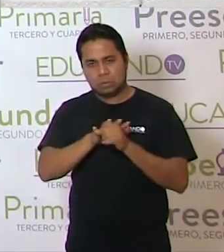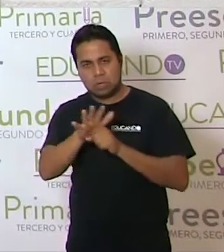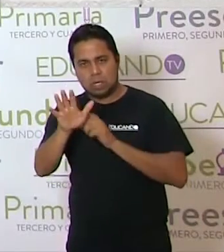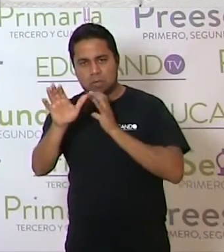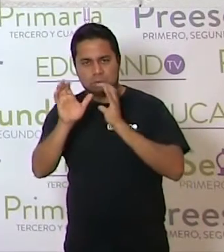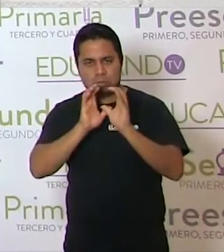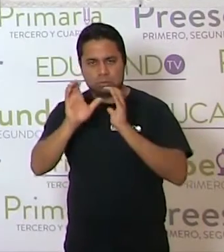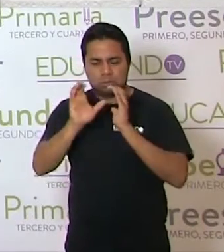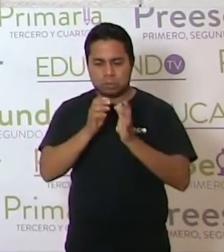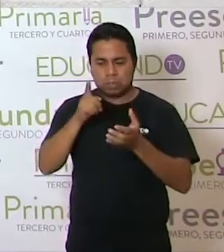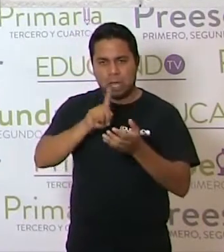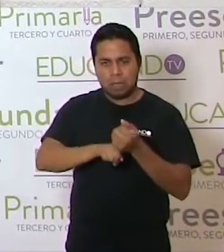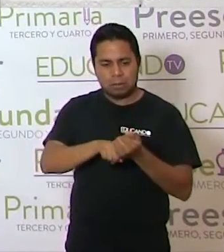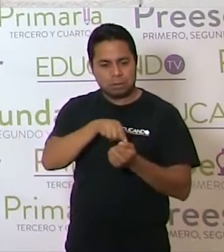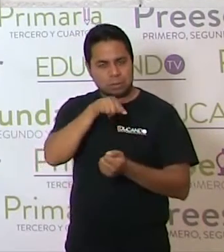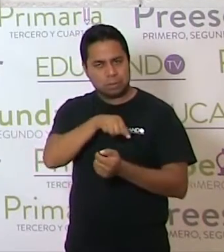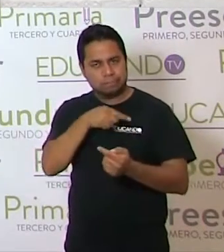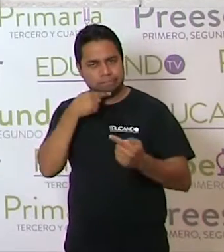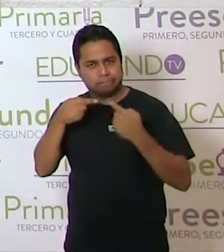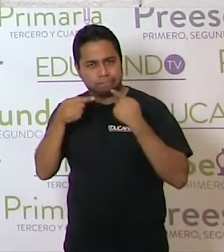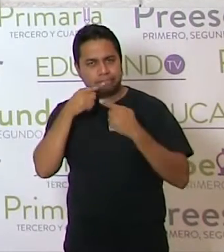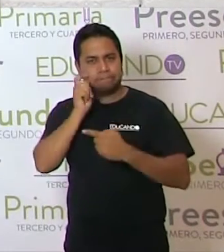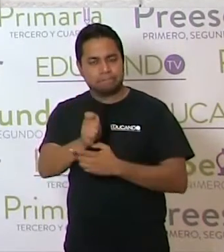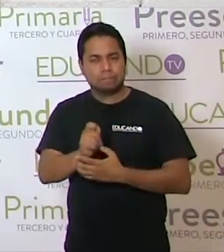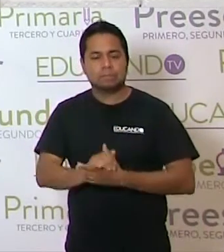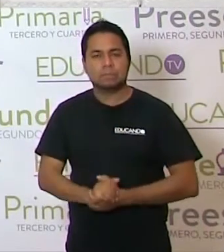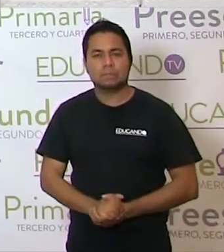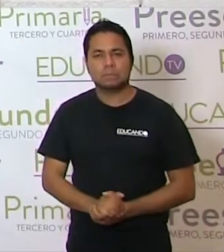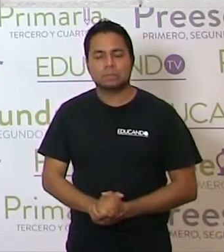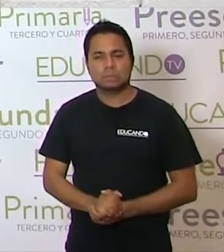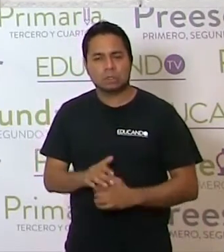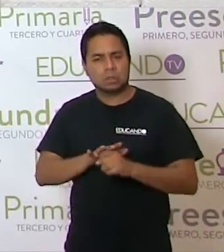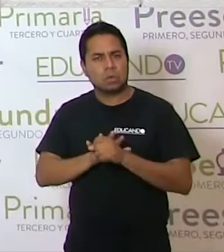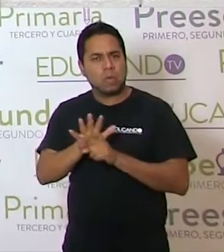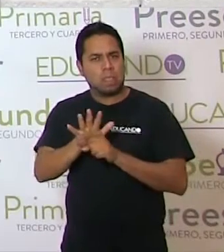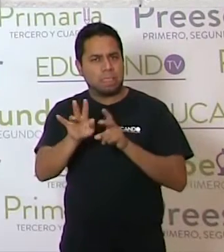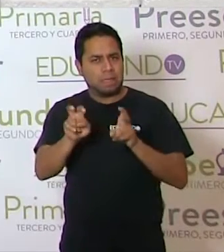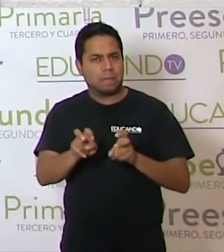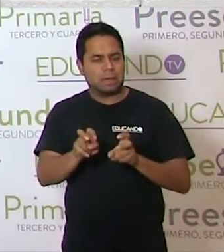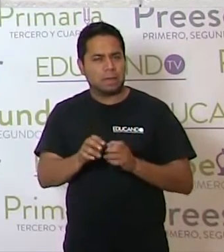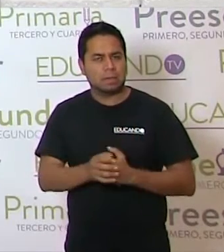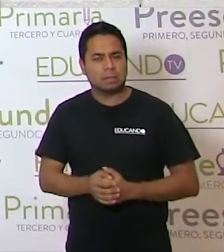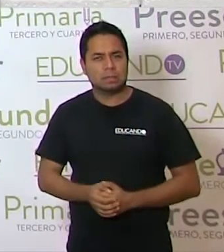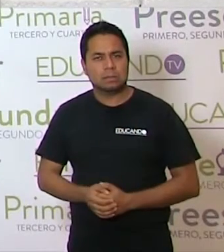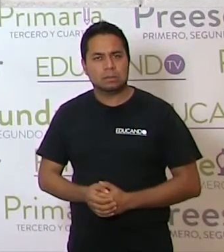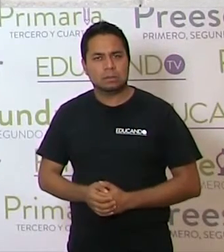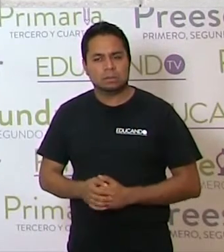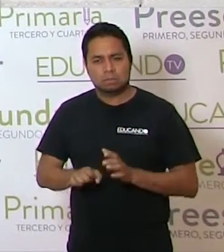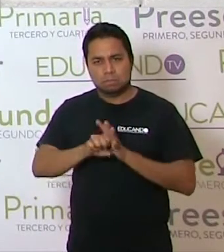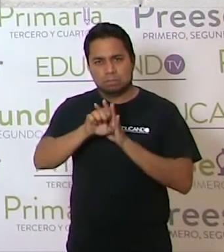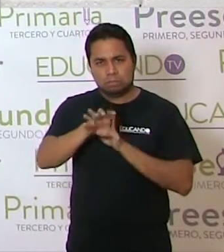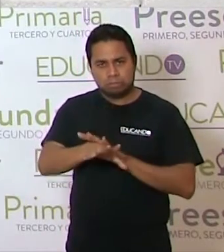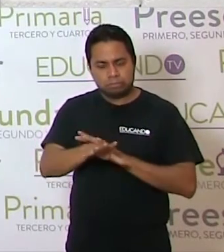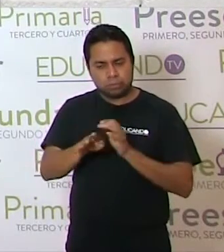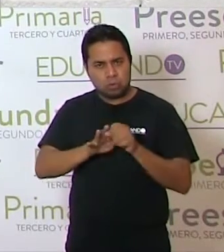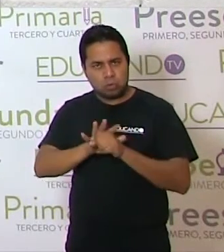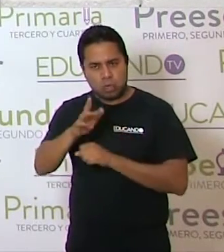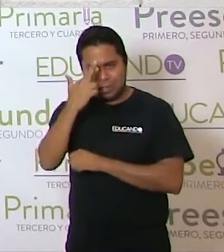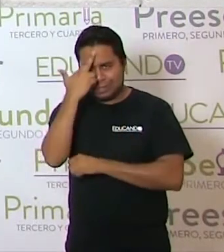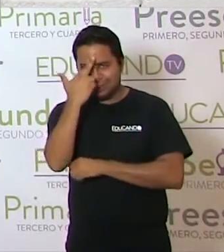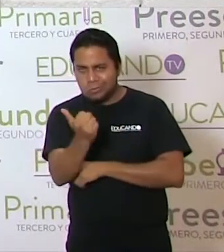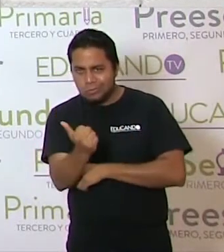del que estamos hablando cuál es ese tema los argumentos o el